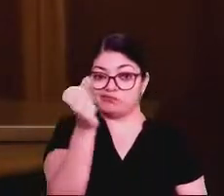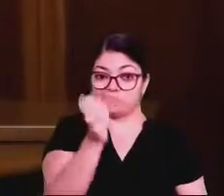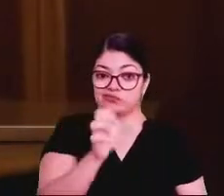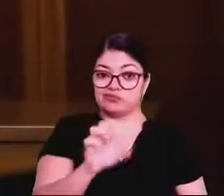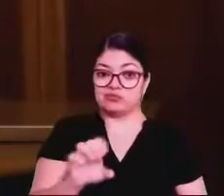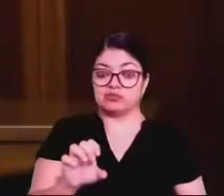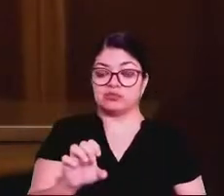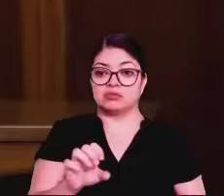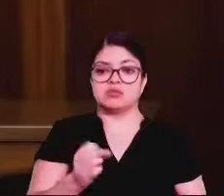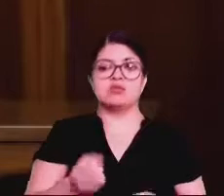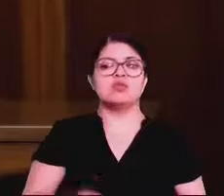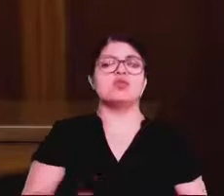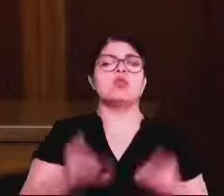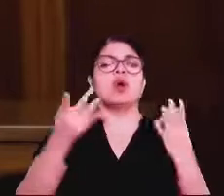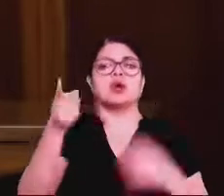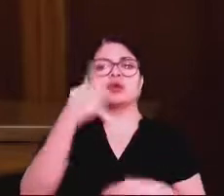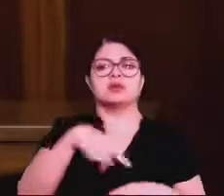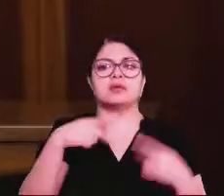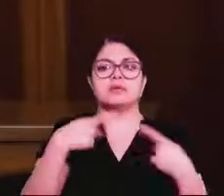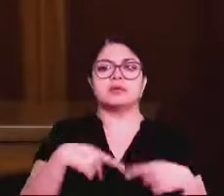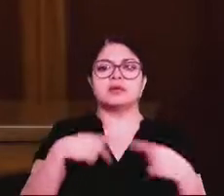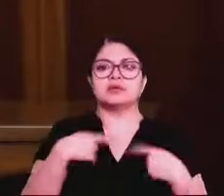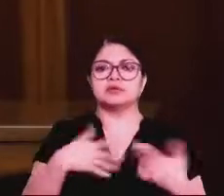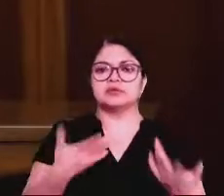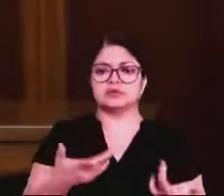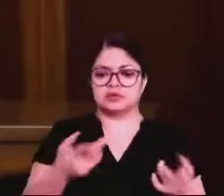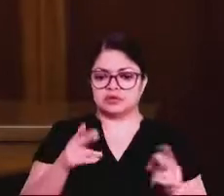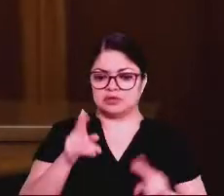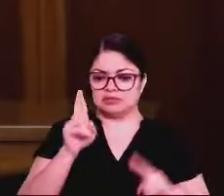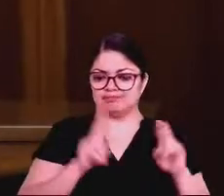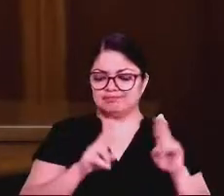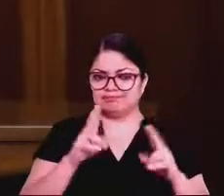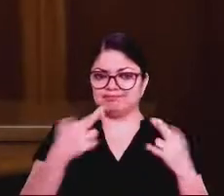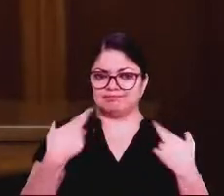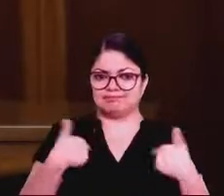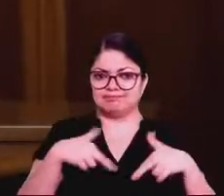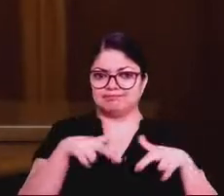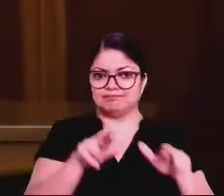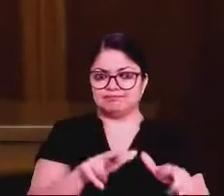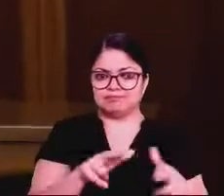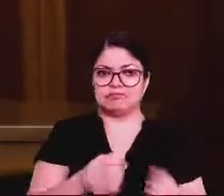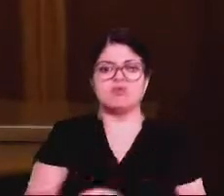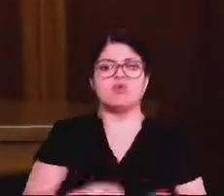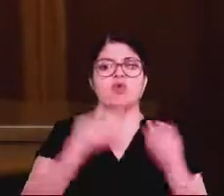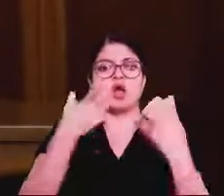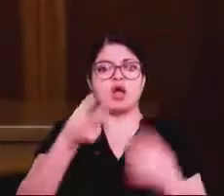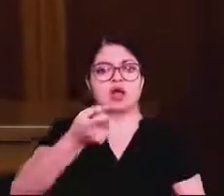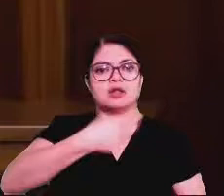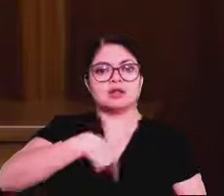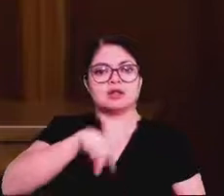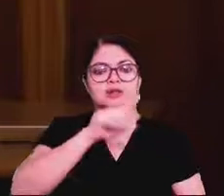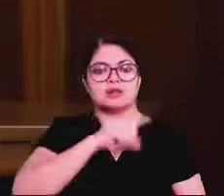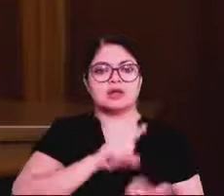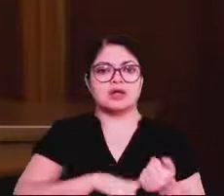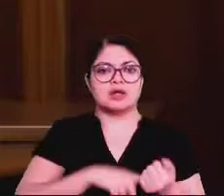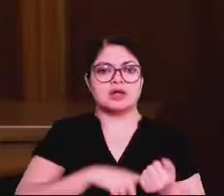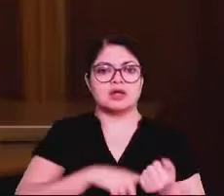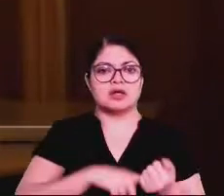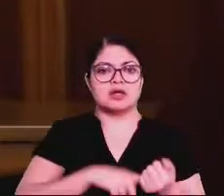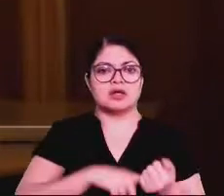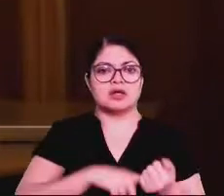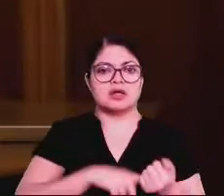¿cuántos de nuestros ciudadanos que representamos e incluso cuántos de nosotras y